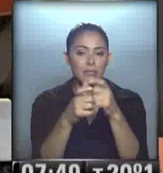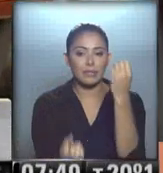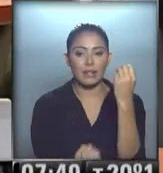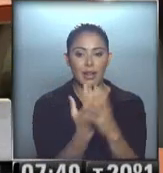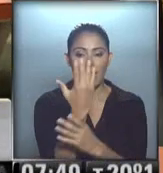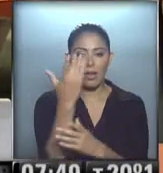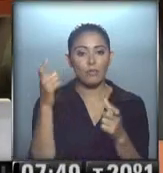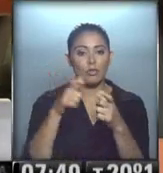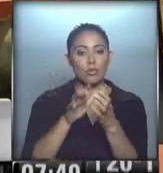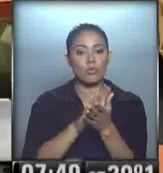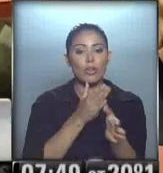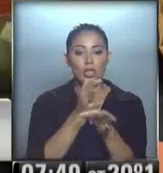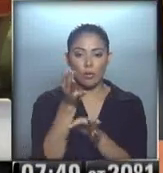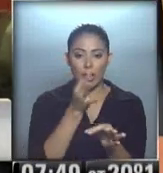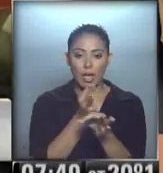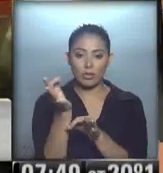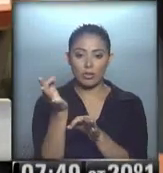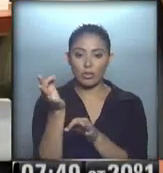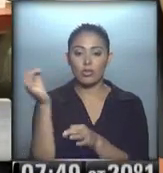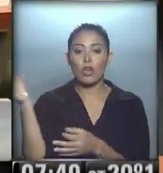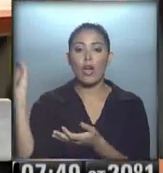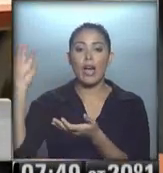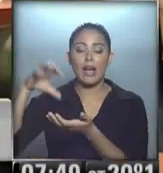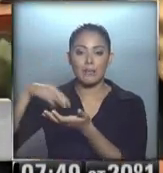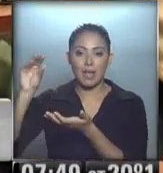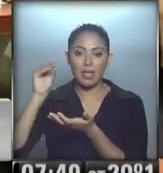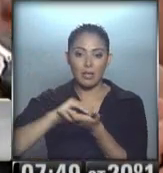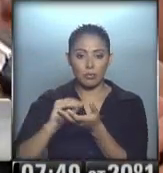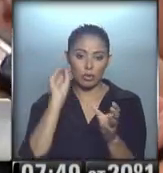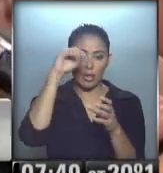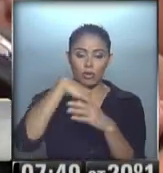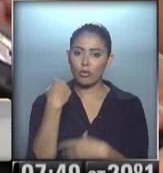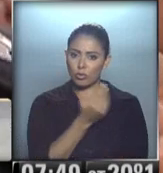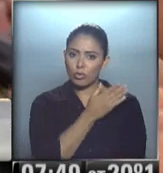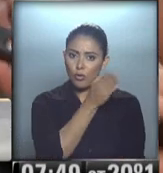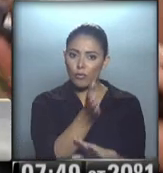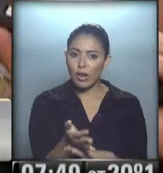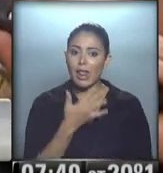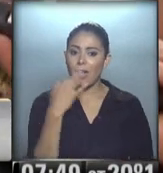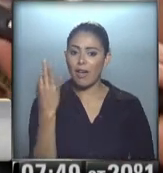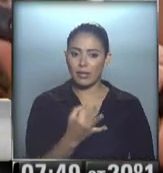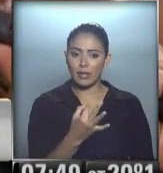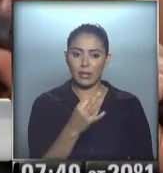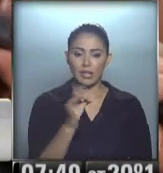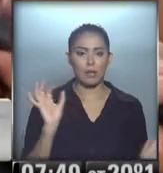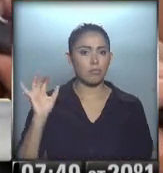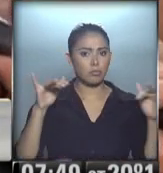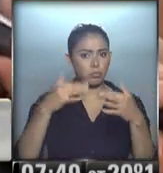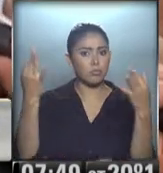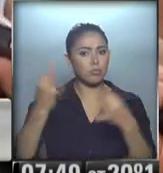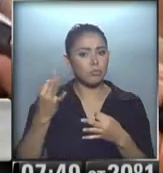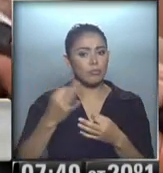de la Comisión de Educación de la Cámara Baja. Así asistimos, digamos, hubo realmente una presencia muy